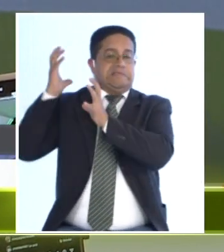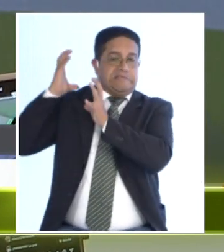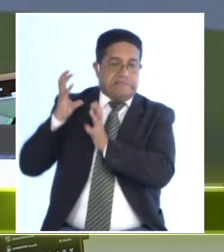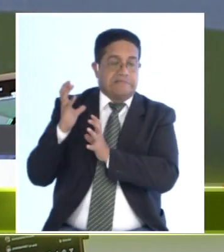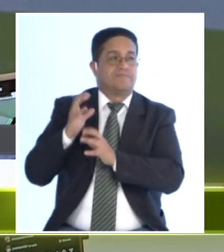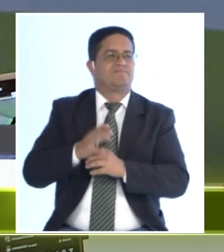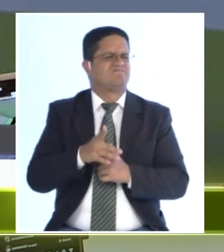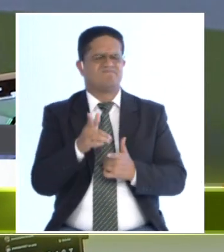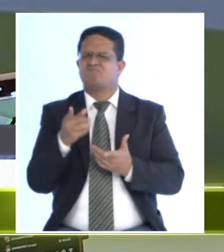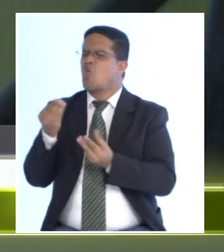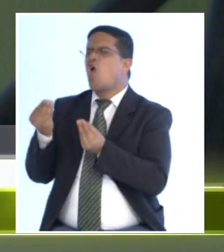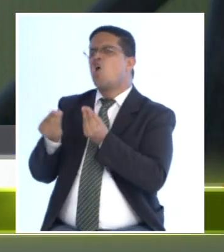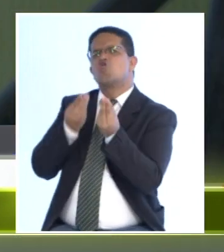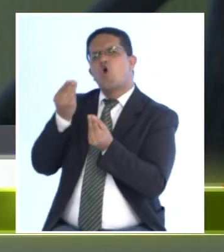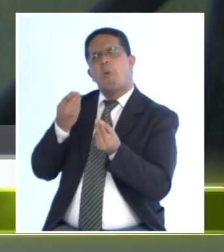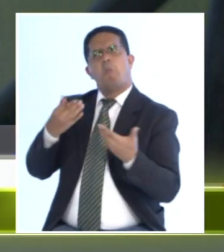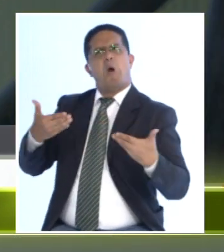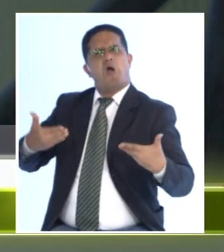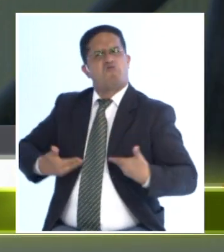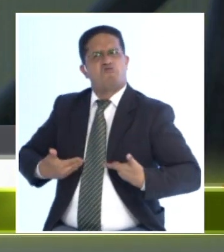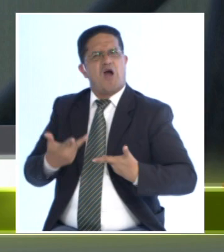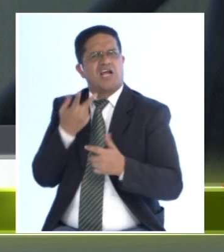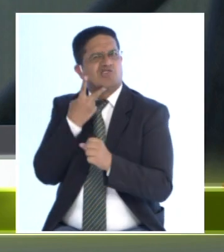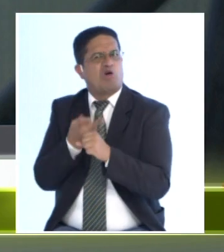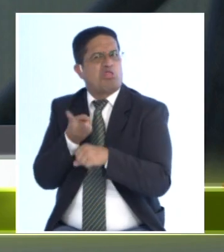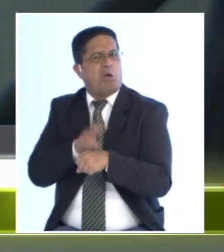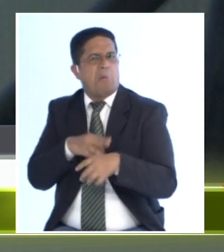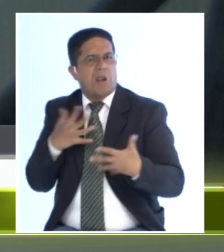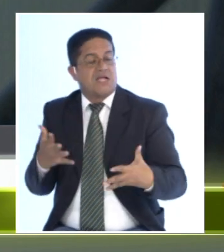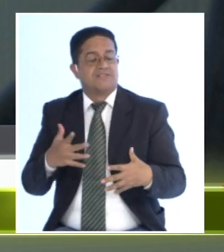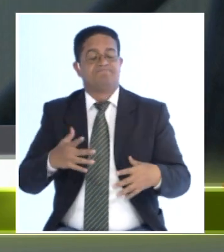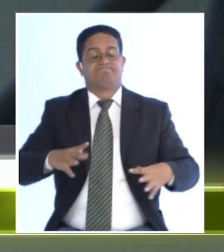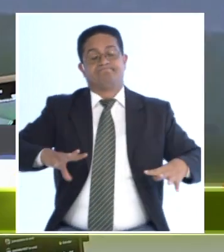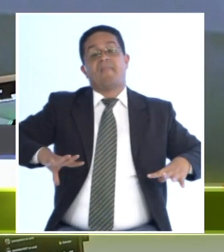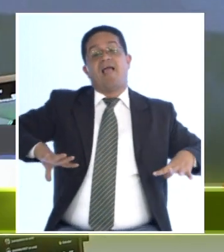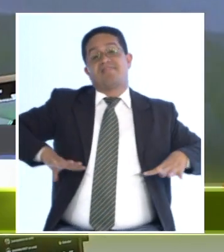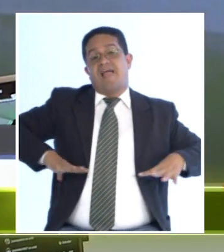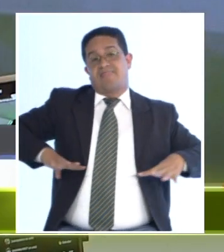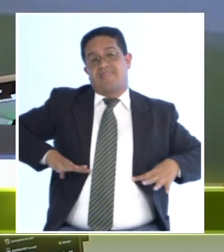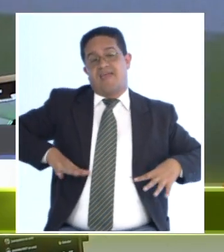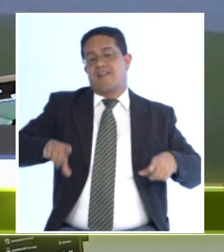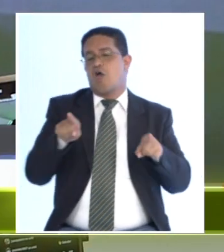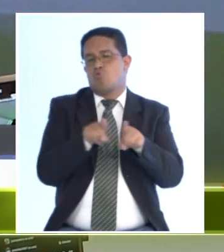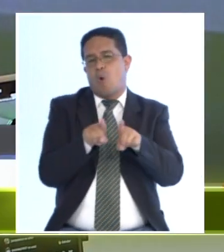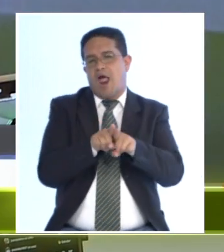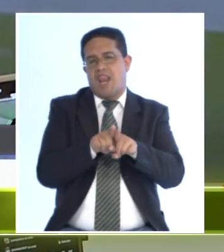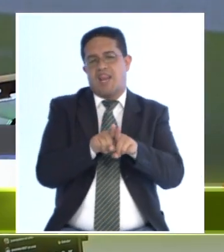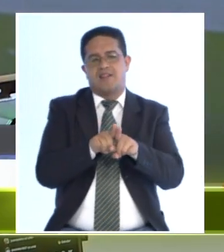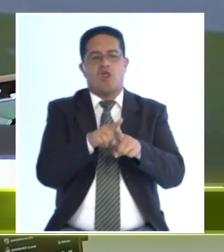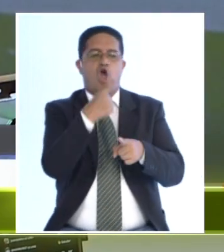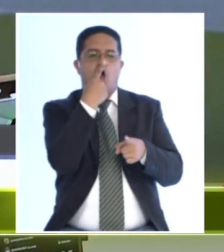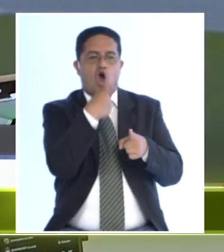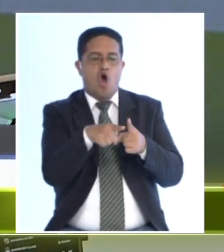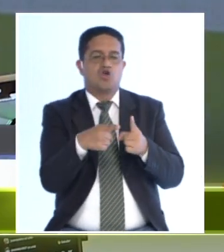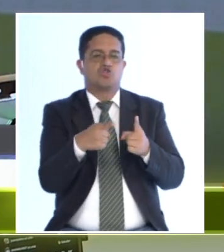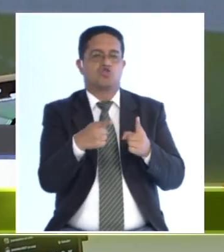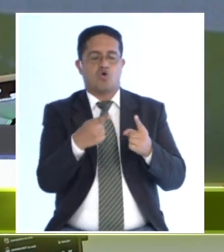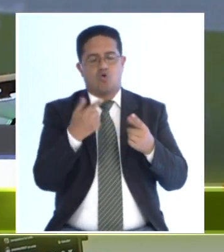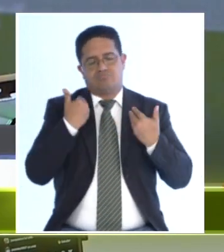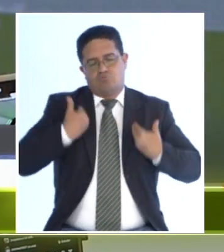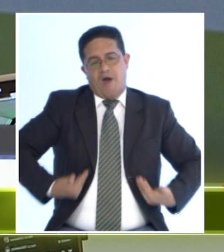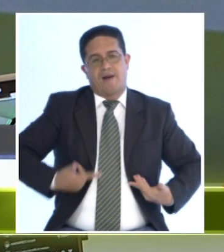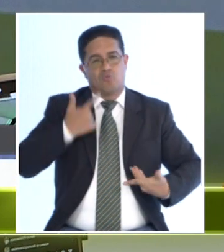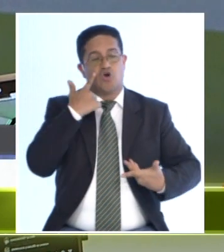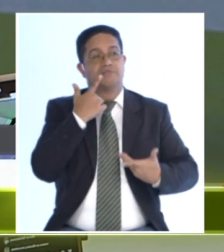articulación de la ¿Cómo cadera. podríamos darle un sobreuso a esta articulación? La cadera, igual que cualquier otra articulación que lleva el peso de nuestro